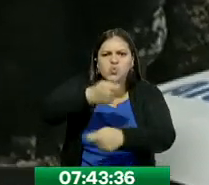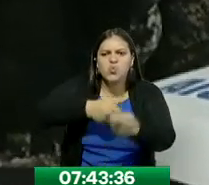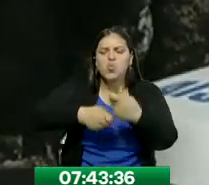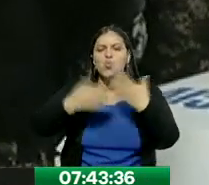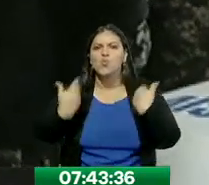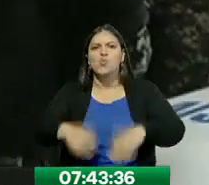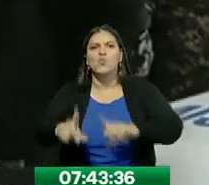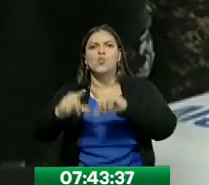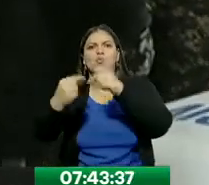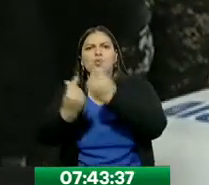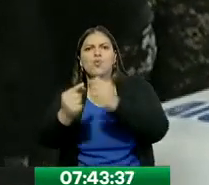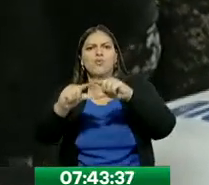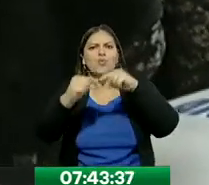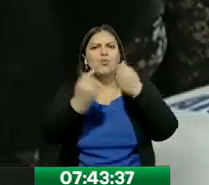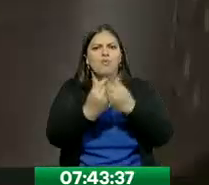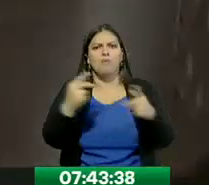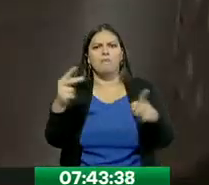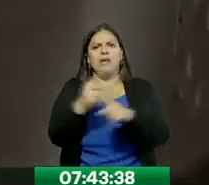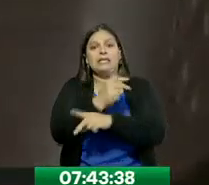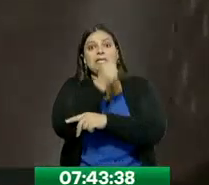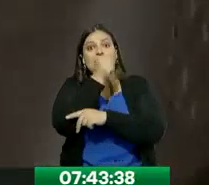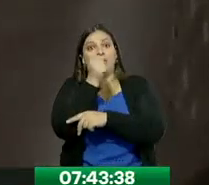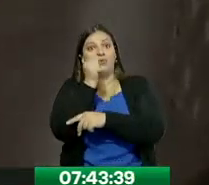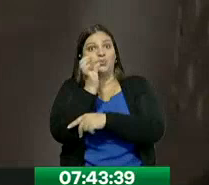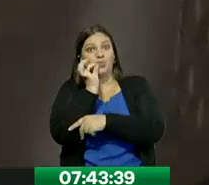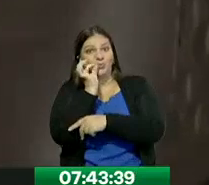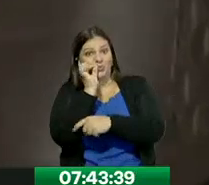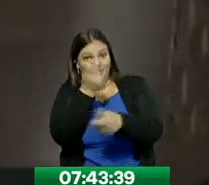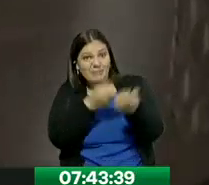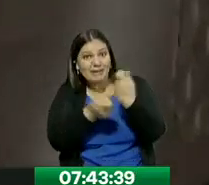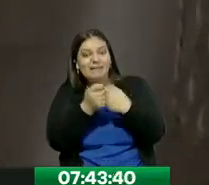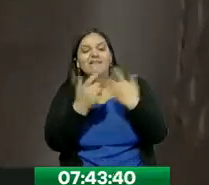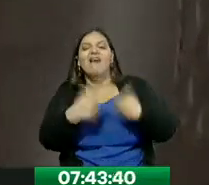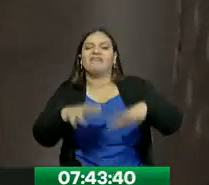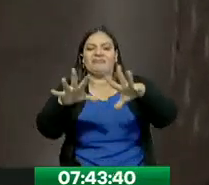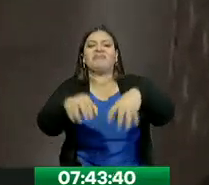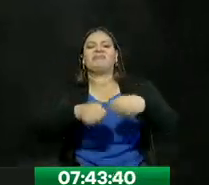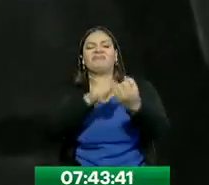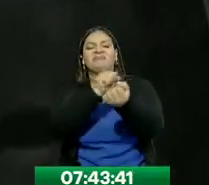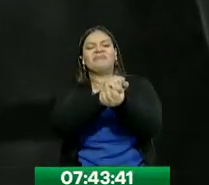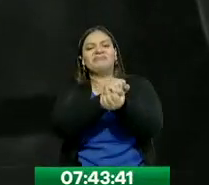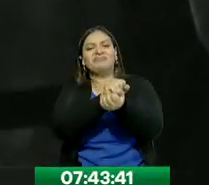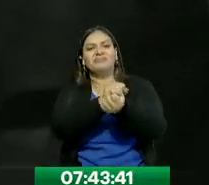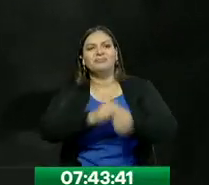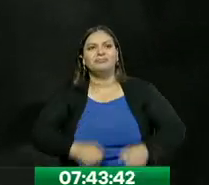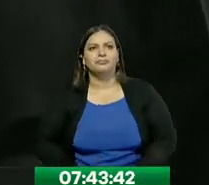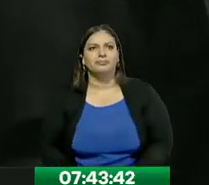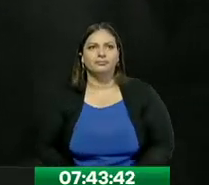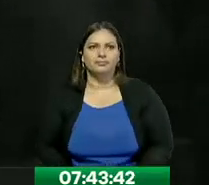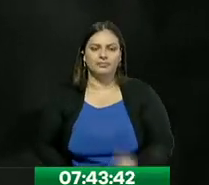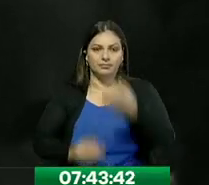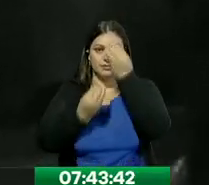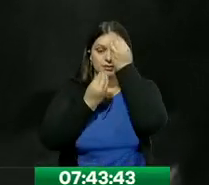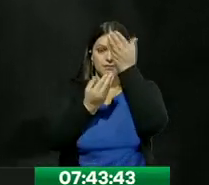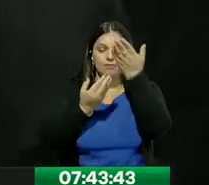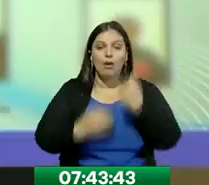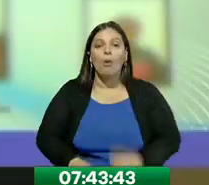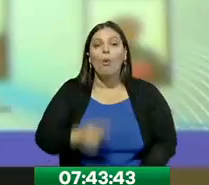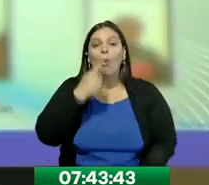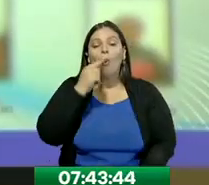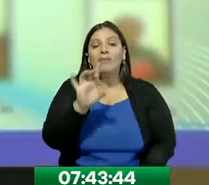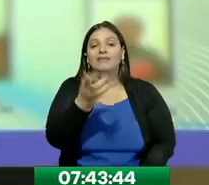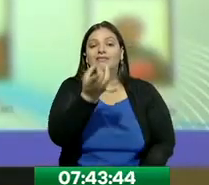varias agrupaciones dedicadas al expendio de sustancias ilícitas, al menudeo. Se informó que 18 ciudadanos